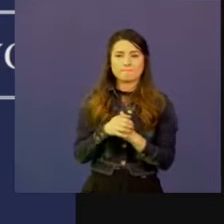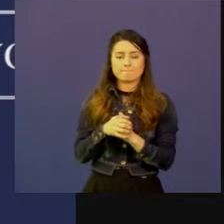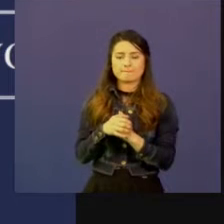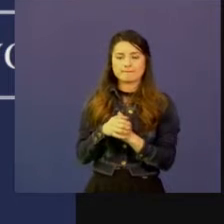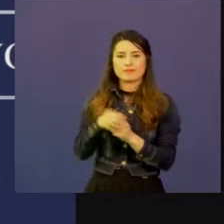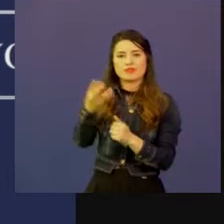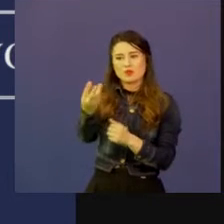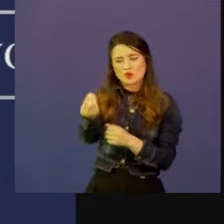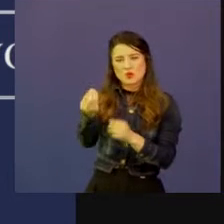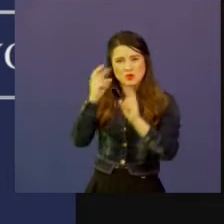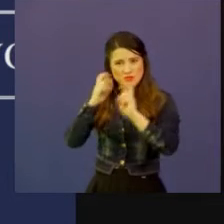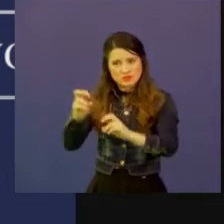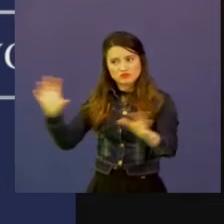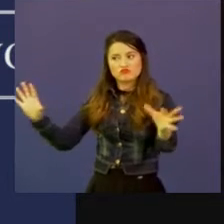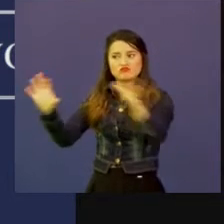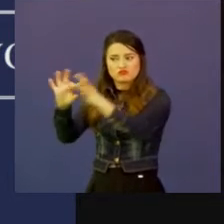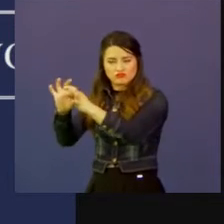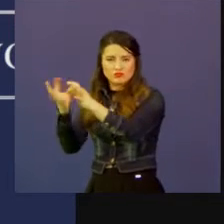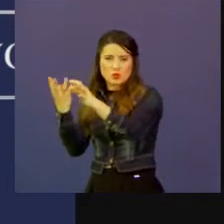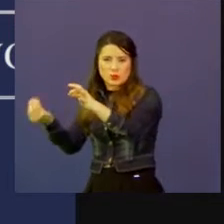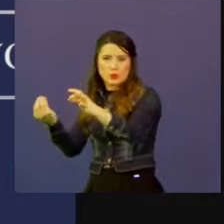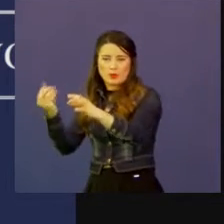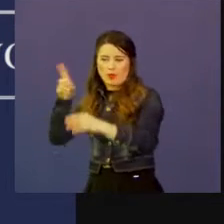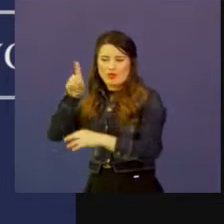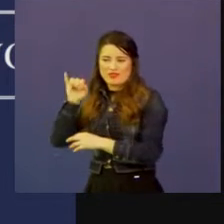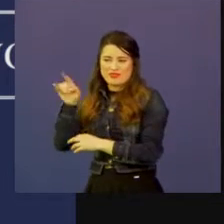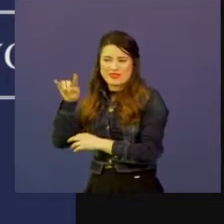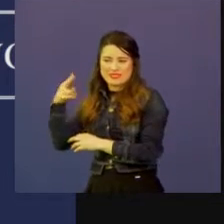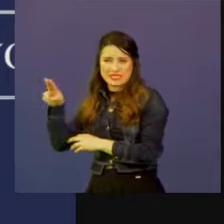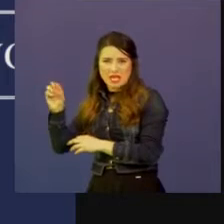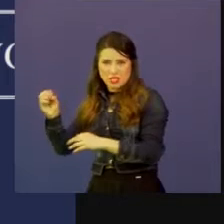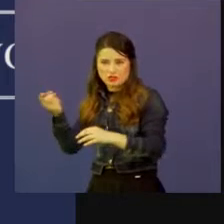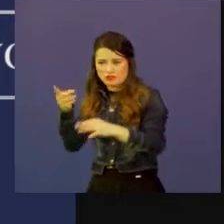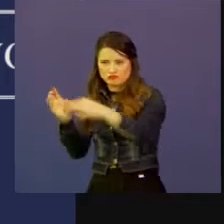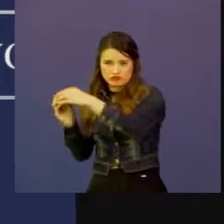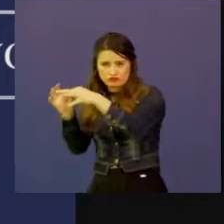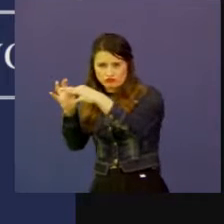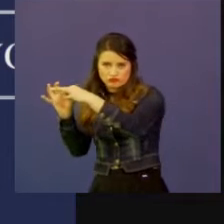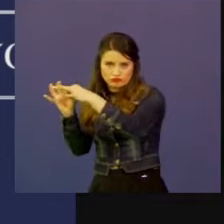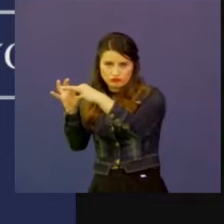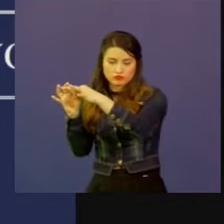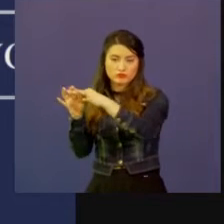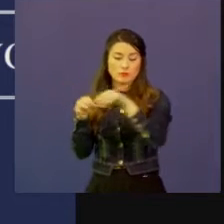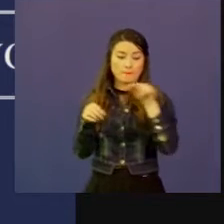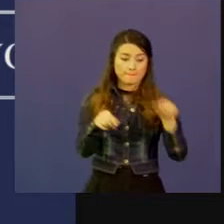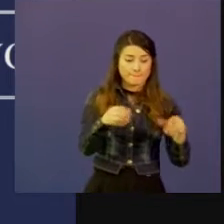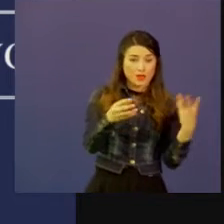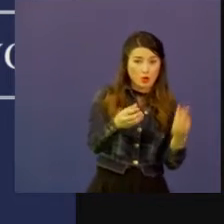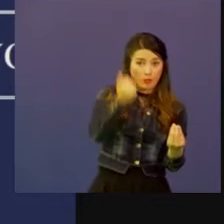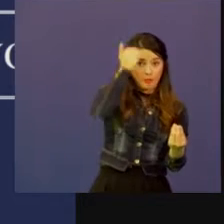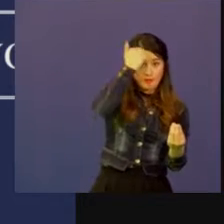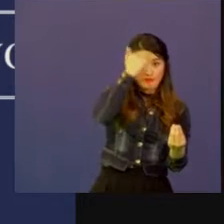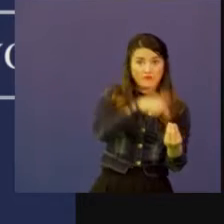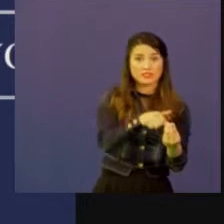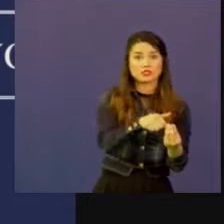y la evaluación en el contexto real. Los profesores se comunican con los estudiantes directamente y a través de